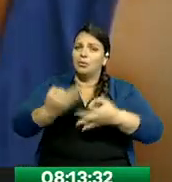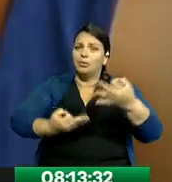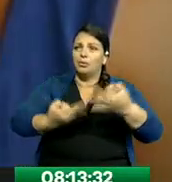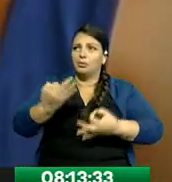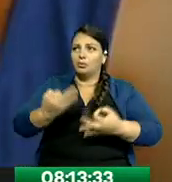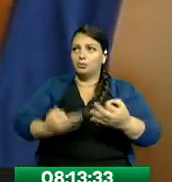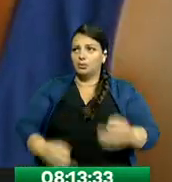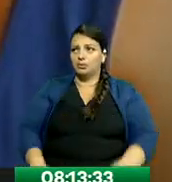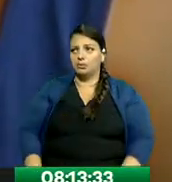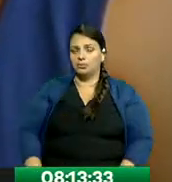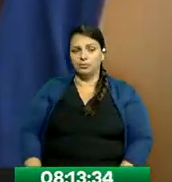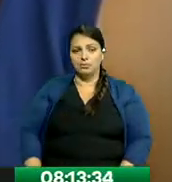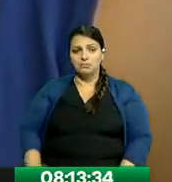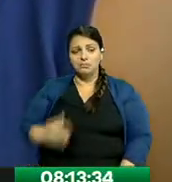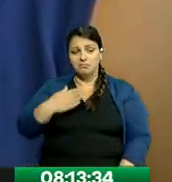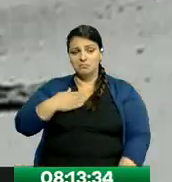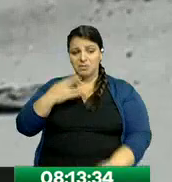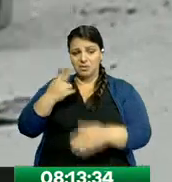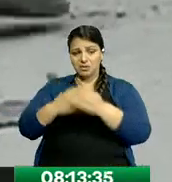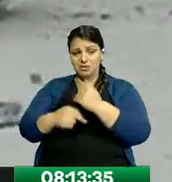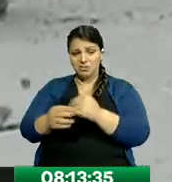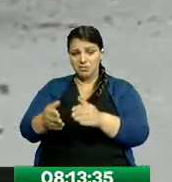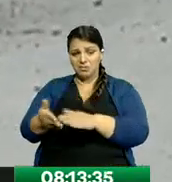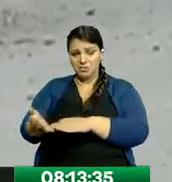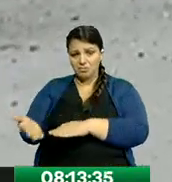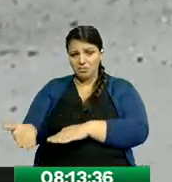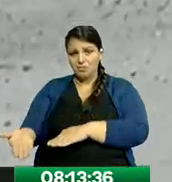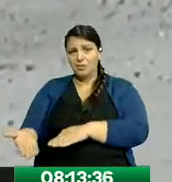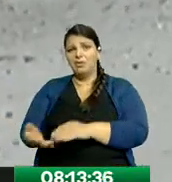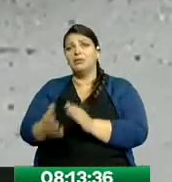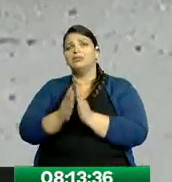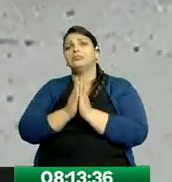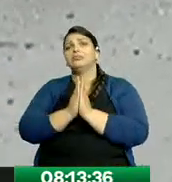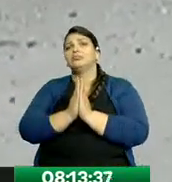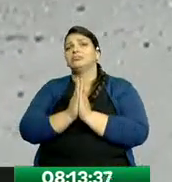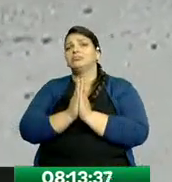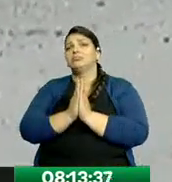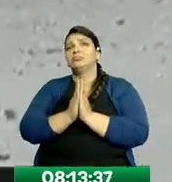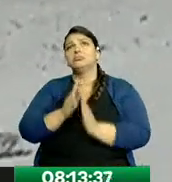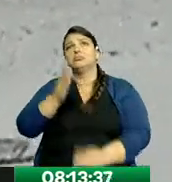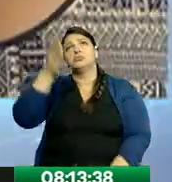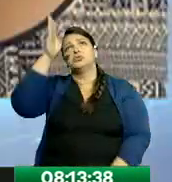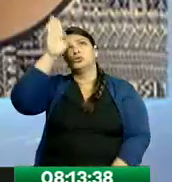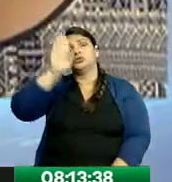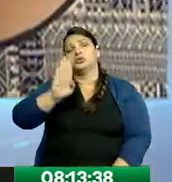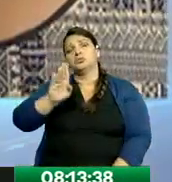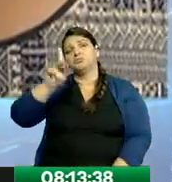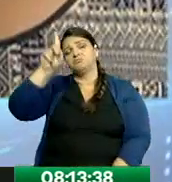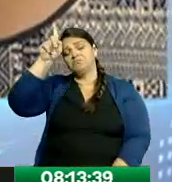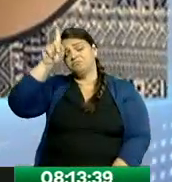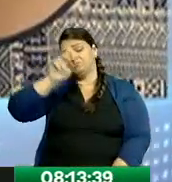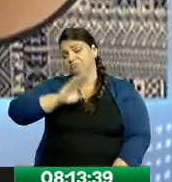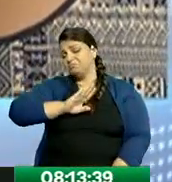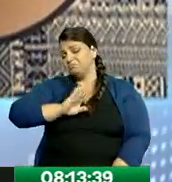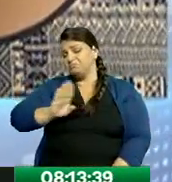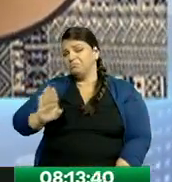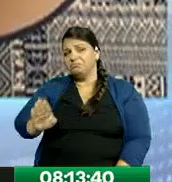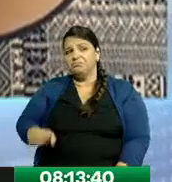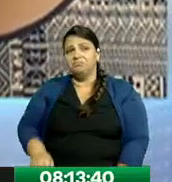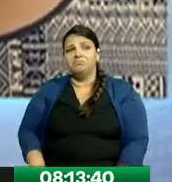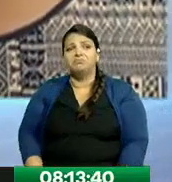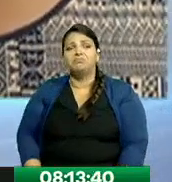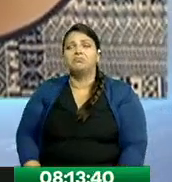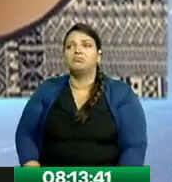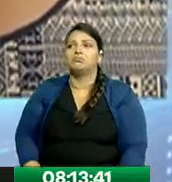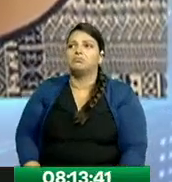los encuentro, si no los sueltan, ya todo queda en manos de Dios, nada más. Destrozado totalmente, porque imagínense,